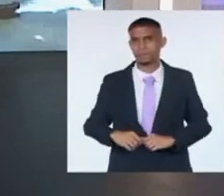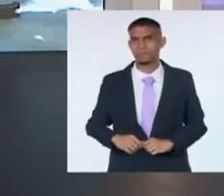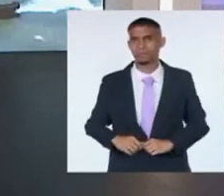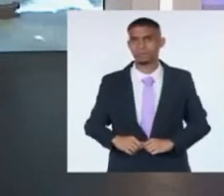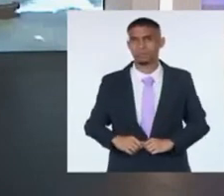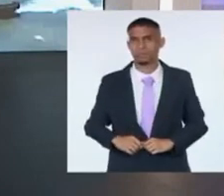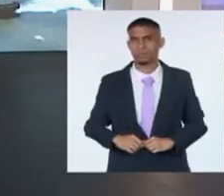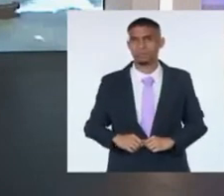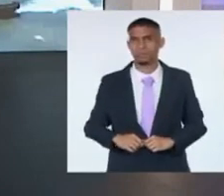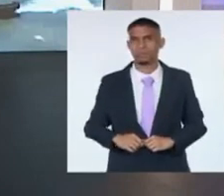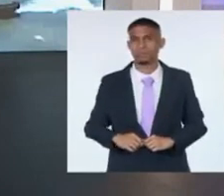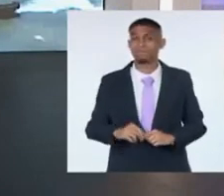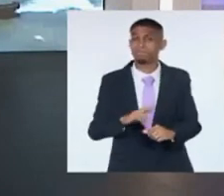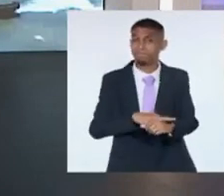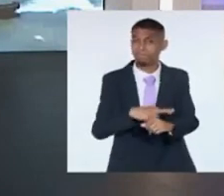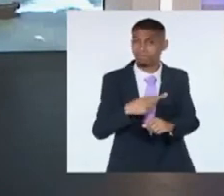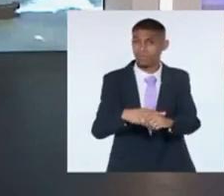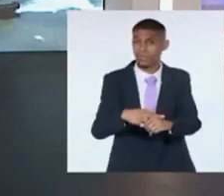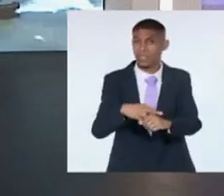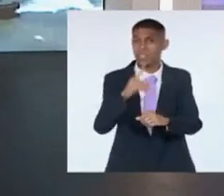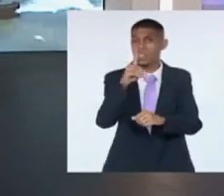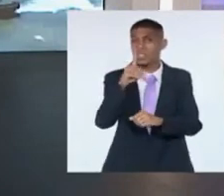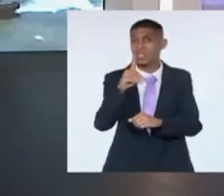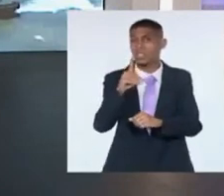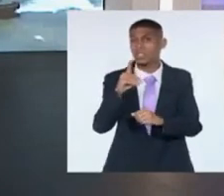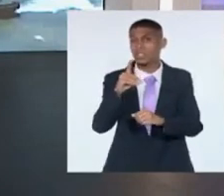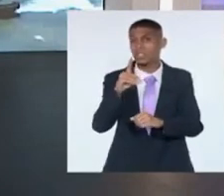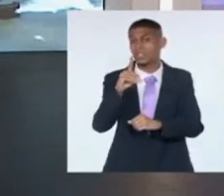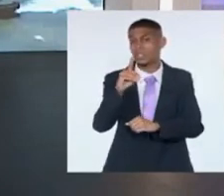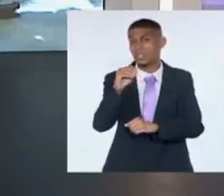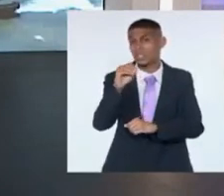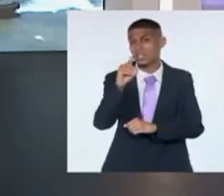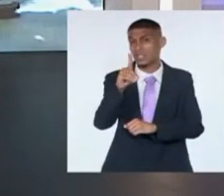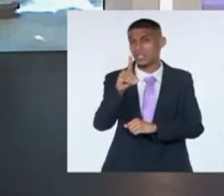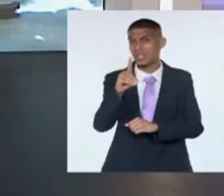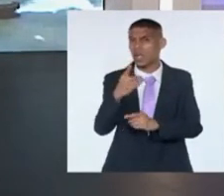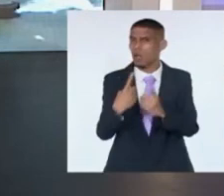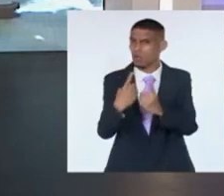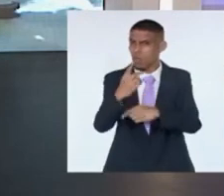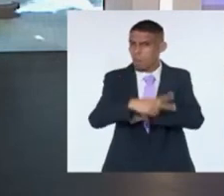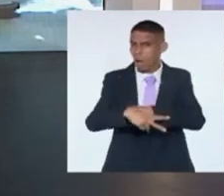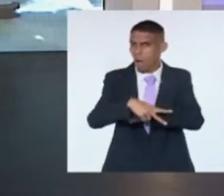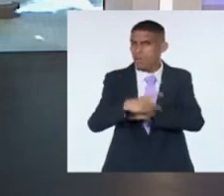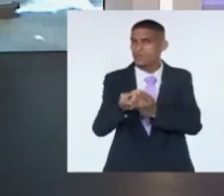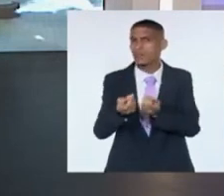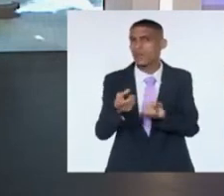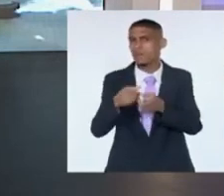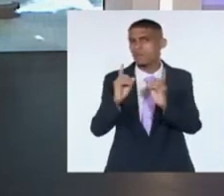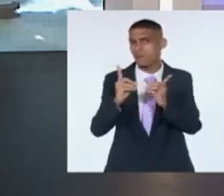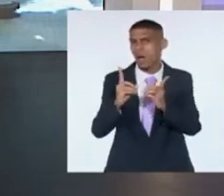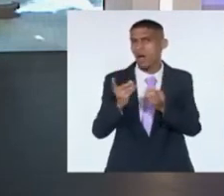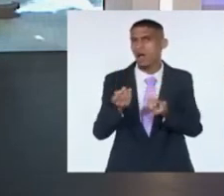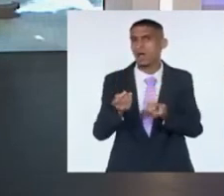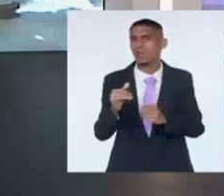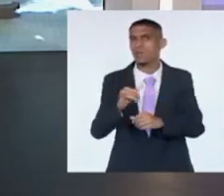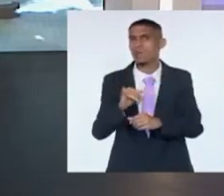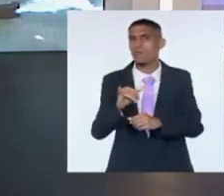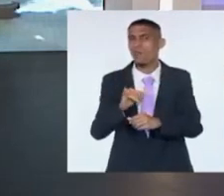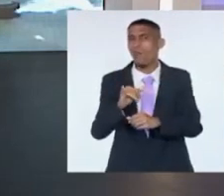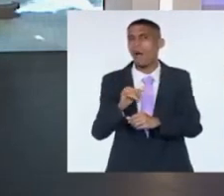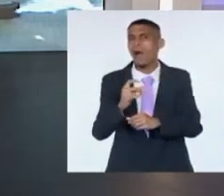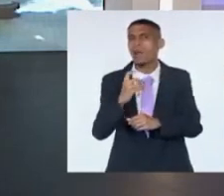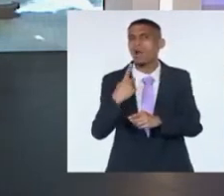representantes de más de 110 países formarán parte en la tercera edición del foro Internacional de la iniciativa la franja la ruta